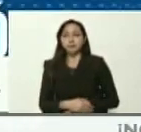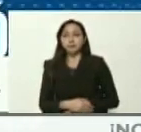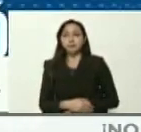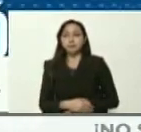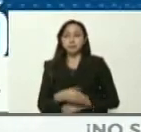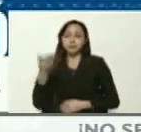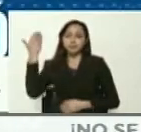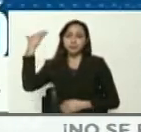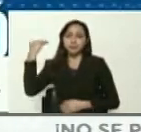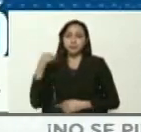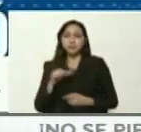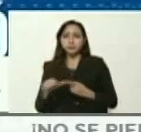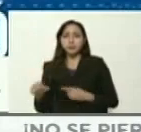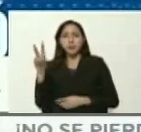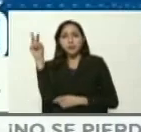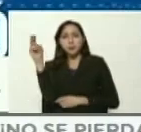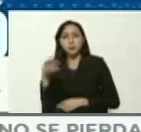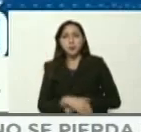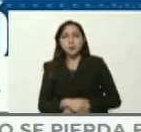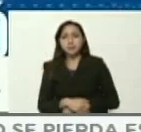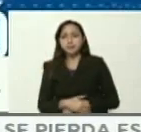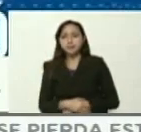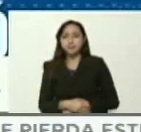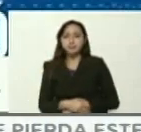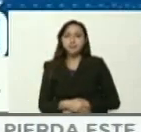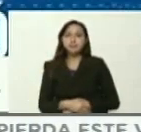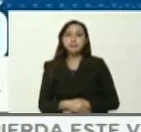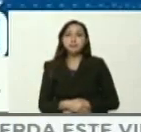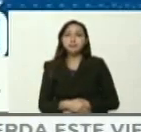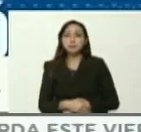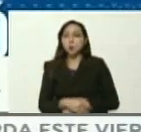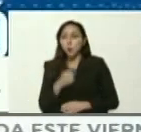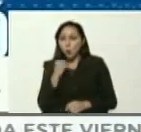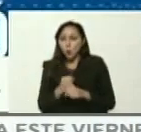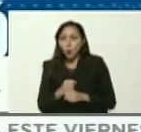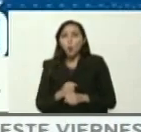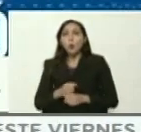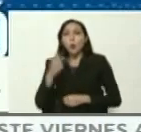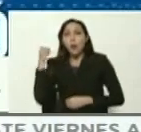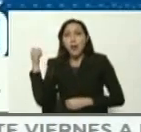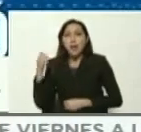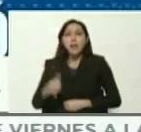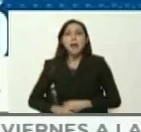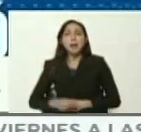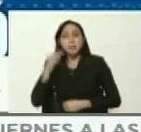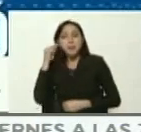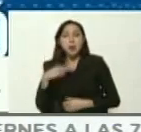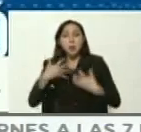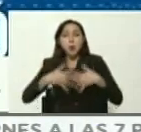hace una semana, el viernes pasado, un obrero de Ferrominera del Orinoco,